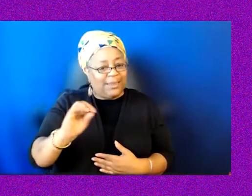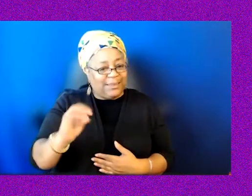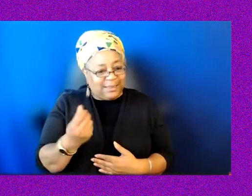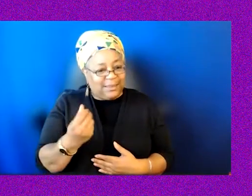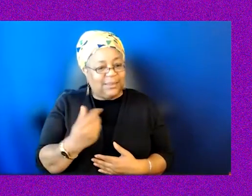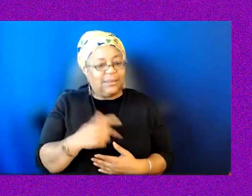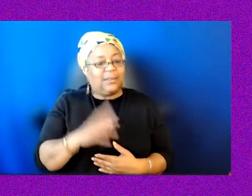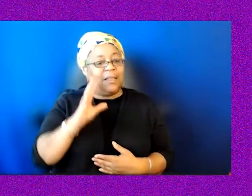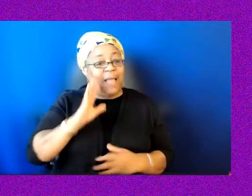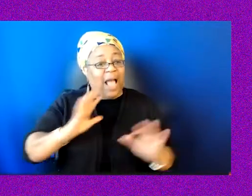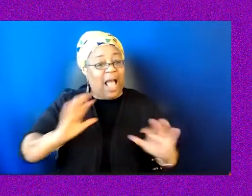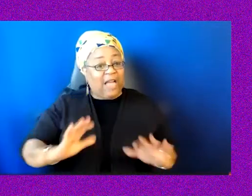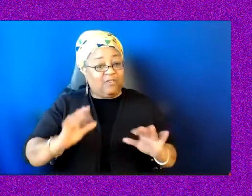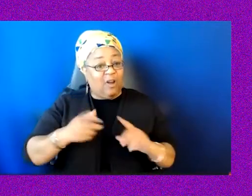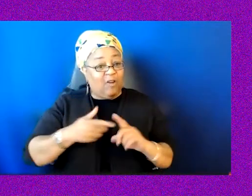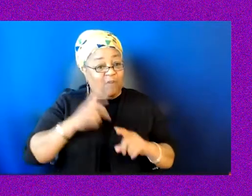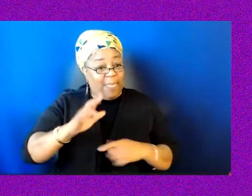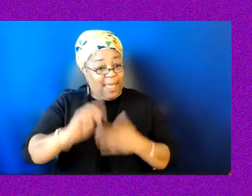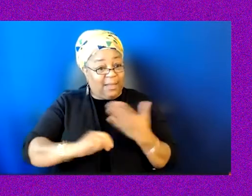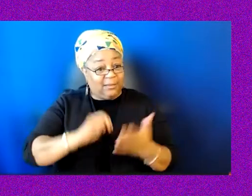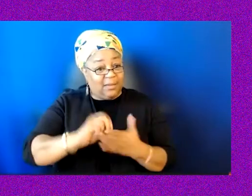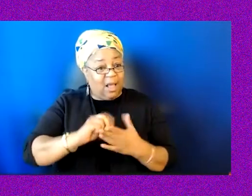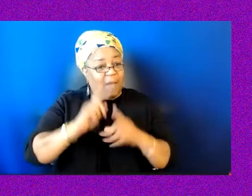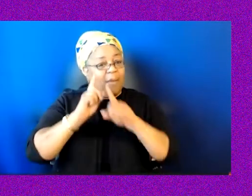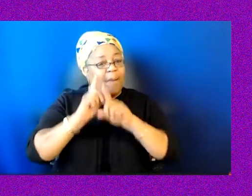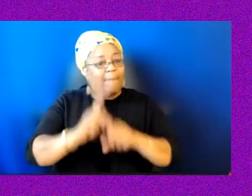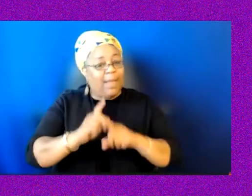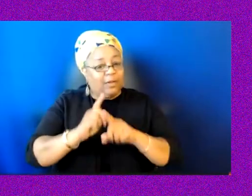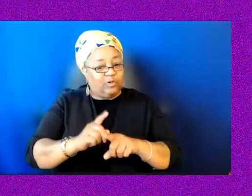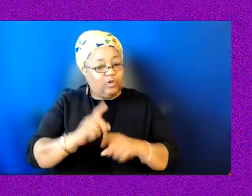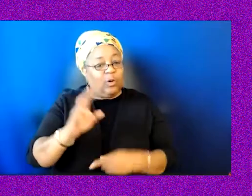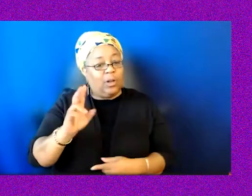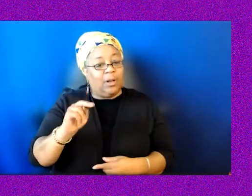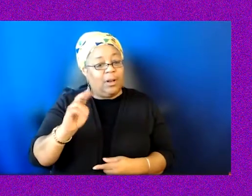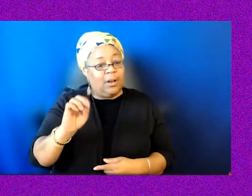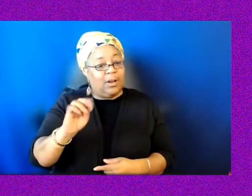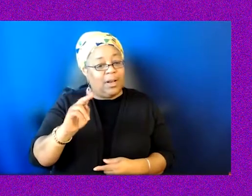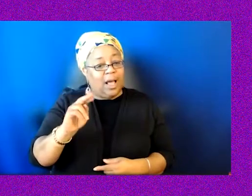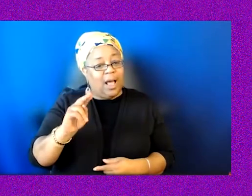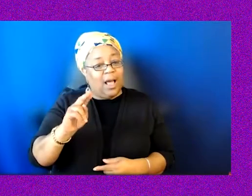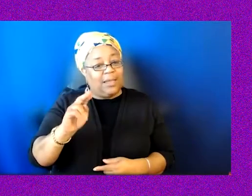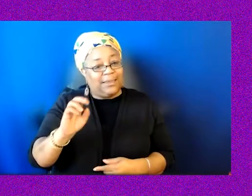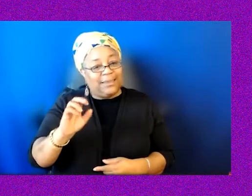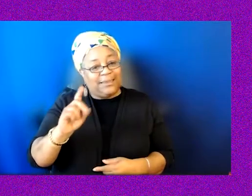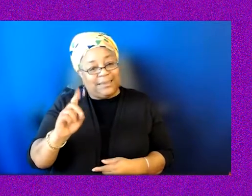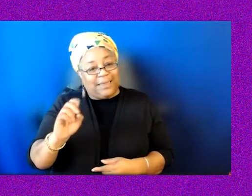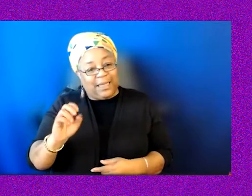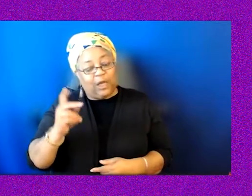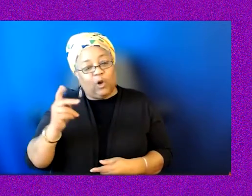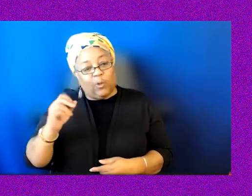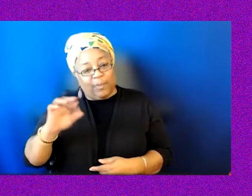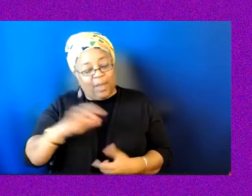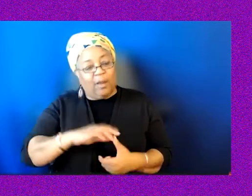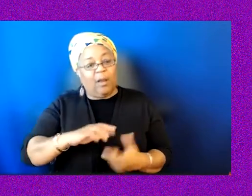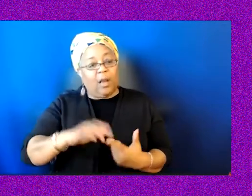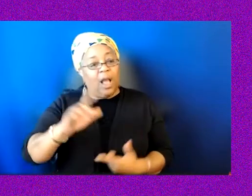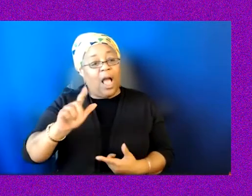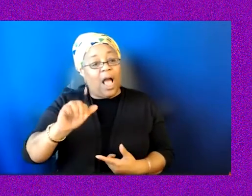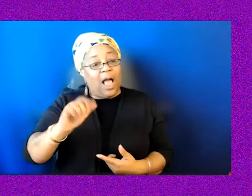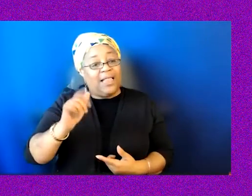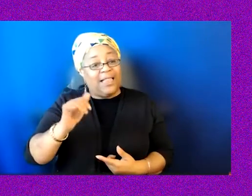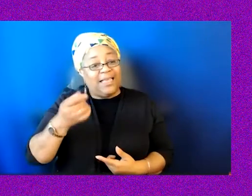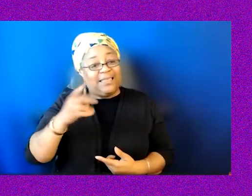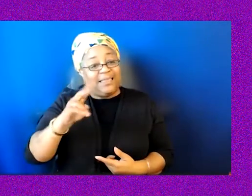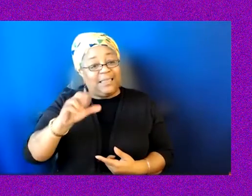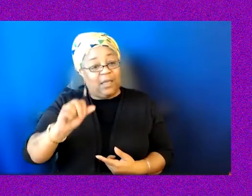los años 60. Durante esa generación, mentora de Nandi Comer, durante su